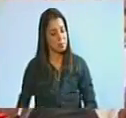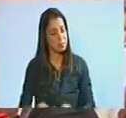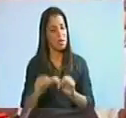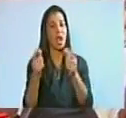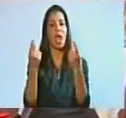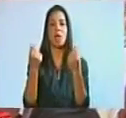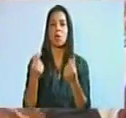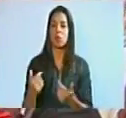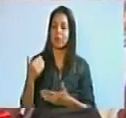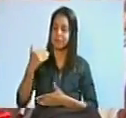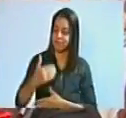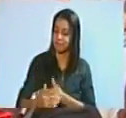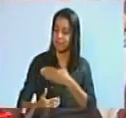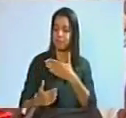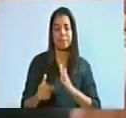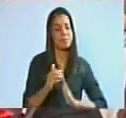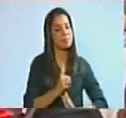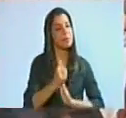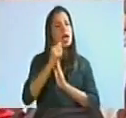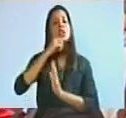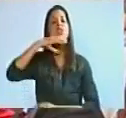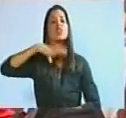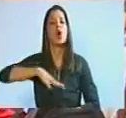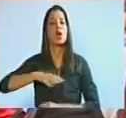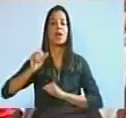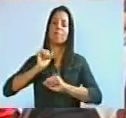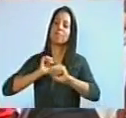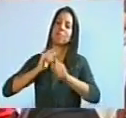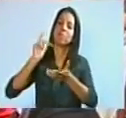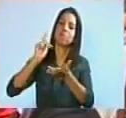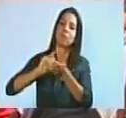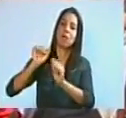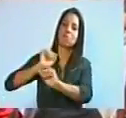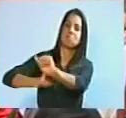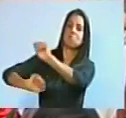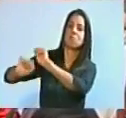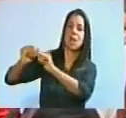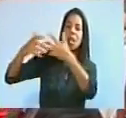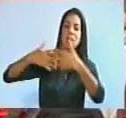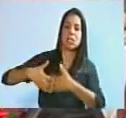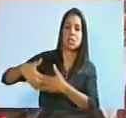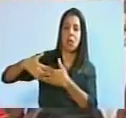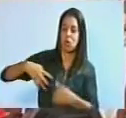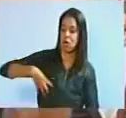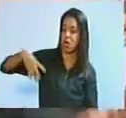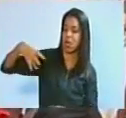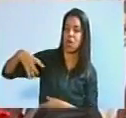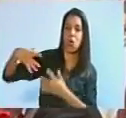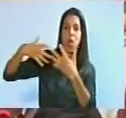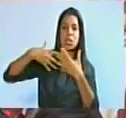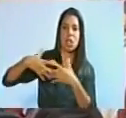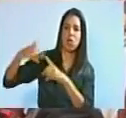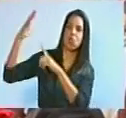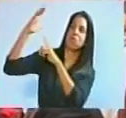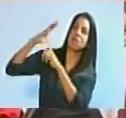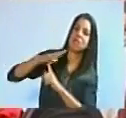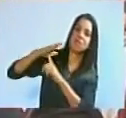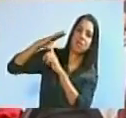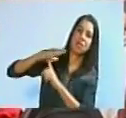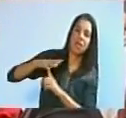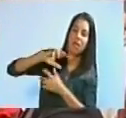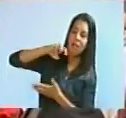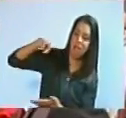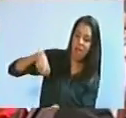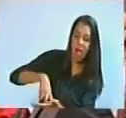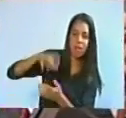transitando las grandes alamedas de la historia y combatiendo a las transnacionales y a los imperios que intentan a nosotros arrodillarnos, y